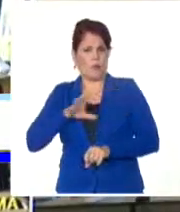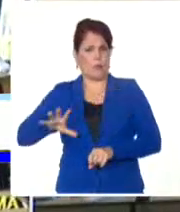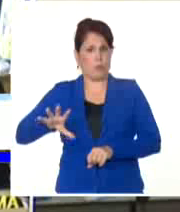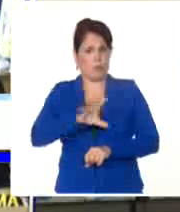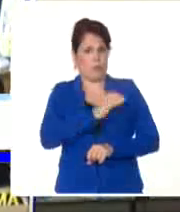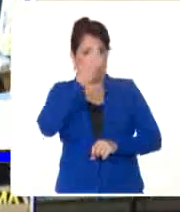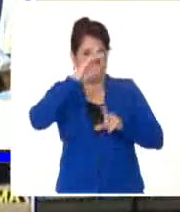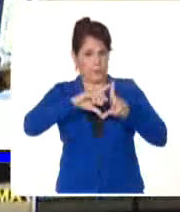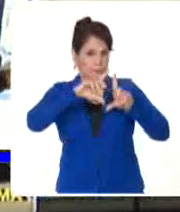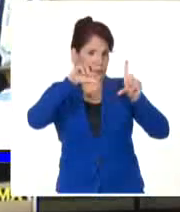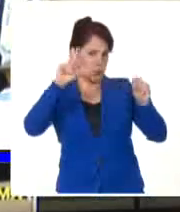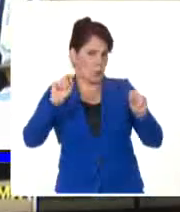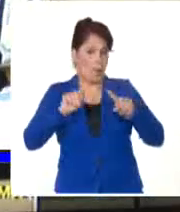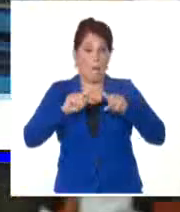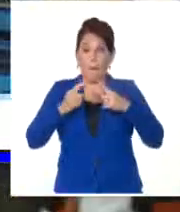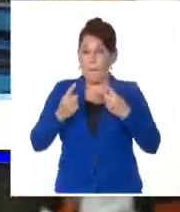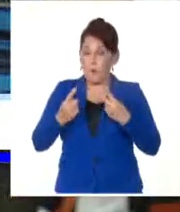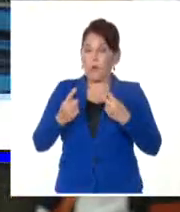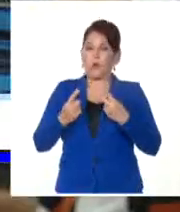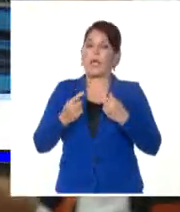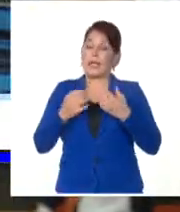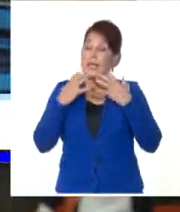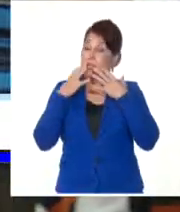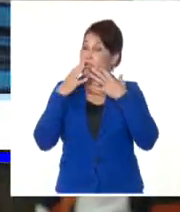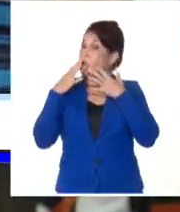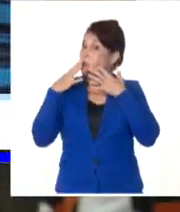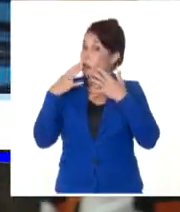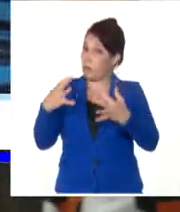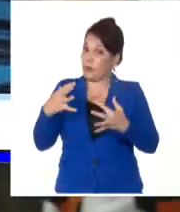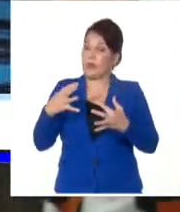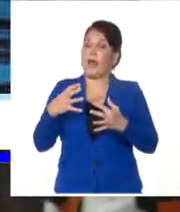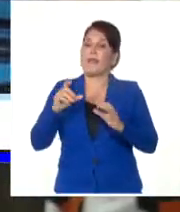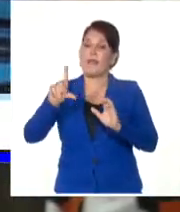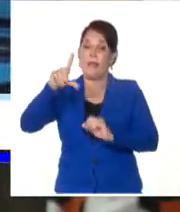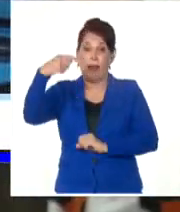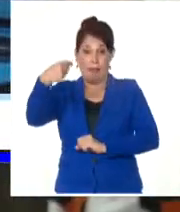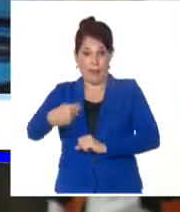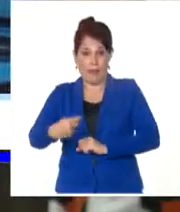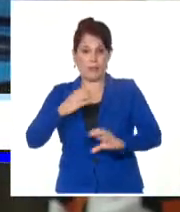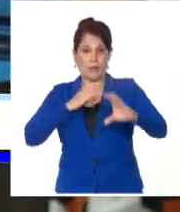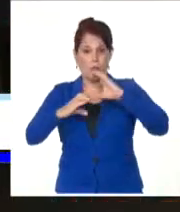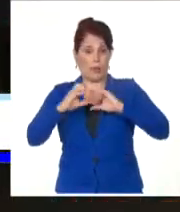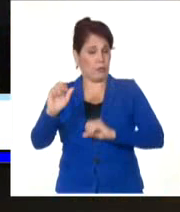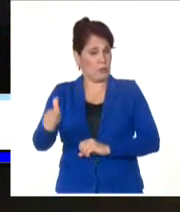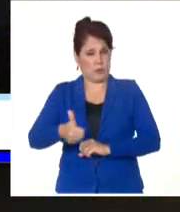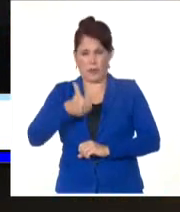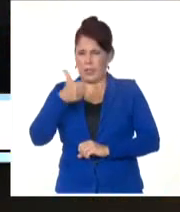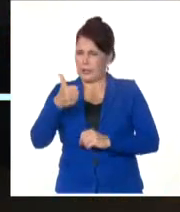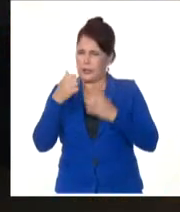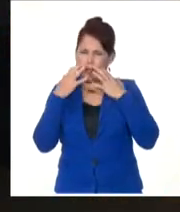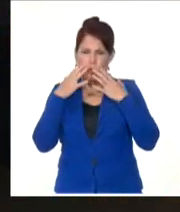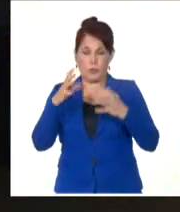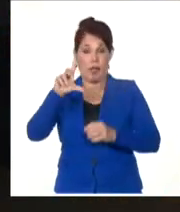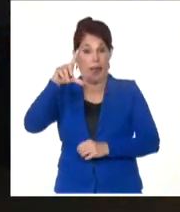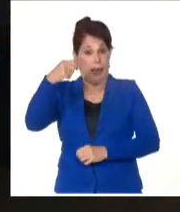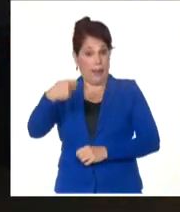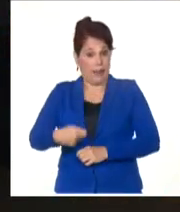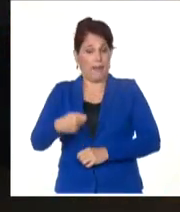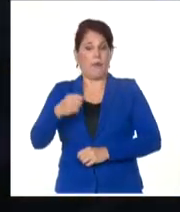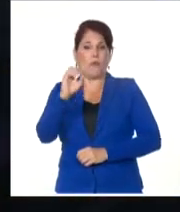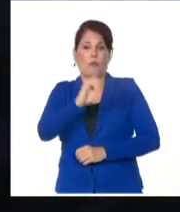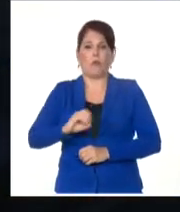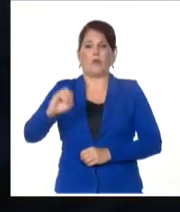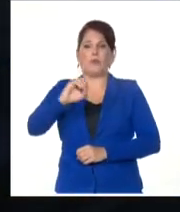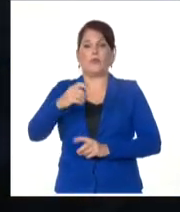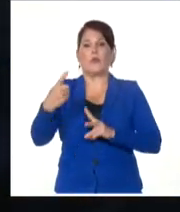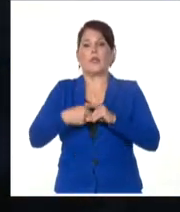país, atendiendo a una de las atribuciones del presidente de la Asamblea Nacional del Poder Popular, expresada en la Ley de Organización y